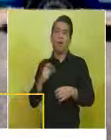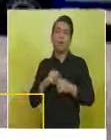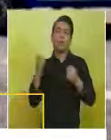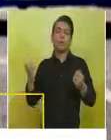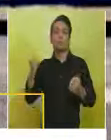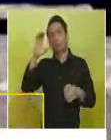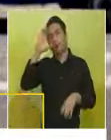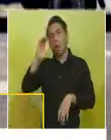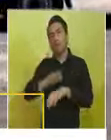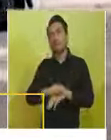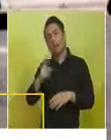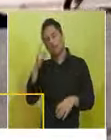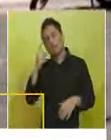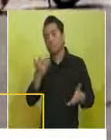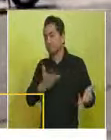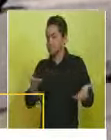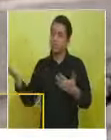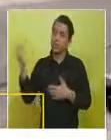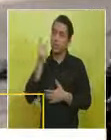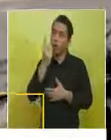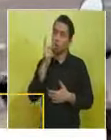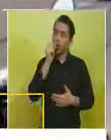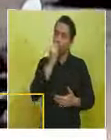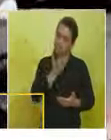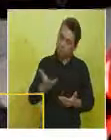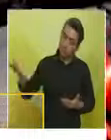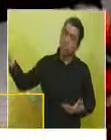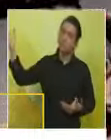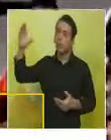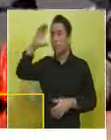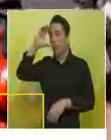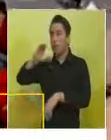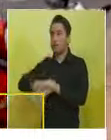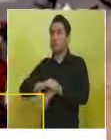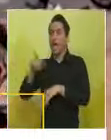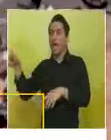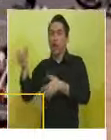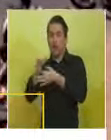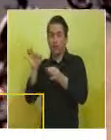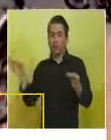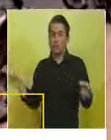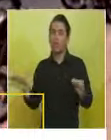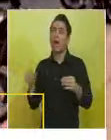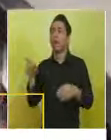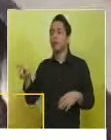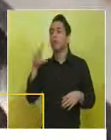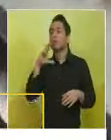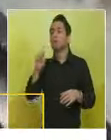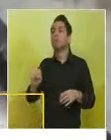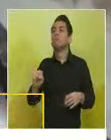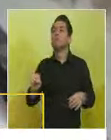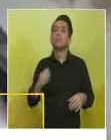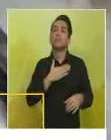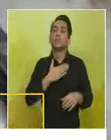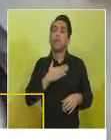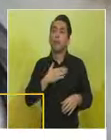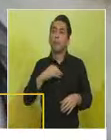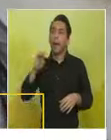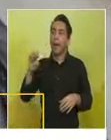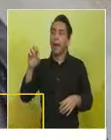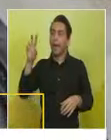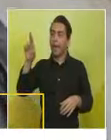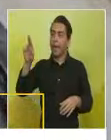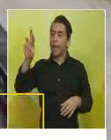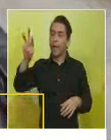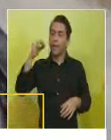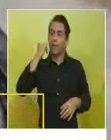policías decidieron trasladar a los dos hombres a la comisaría del lugar, en donde fueron identificados como Eldin Chick Shi,